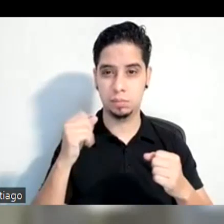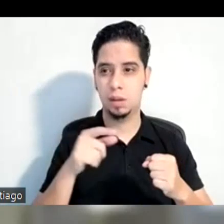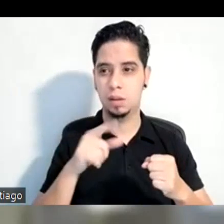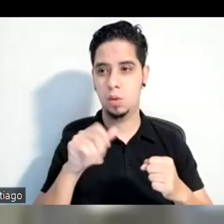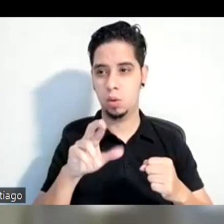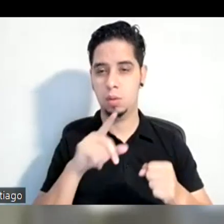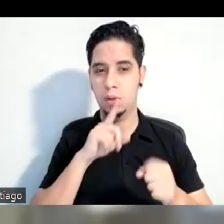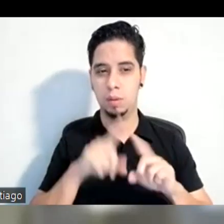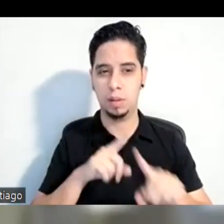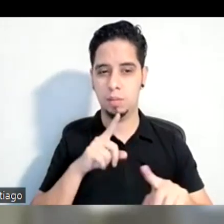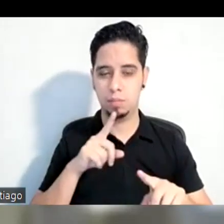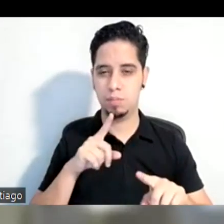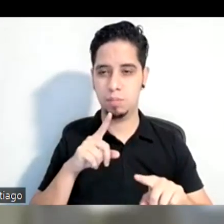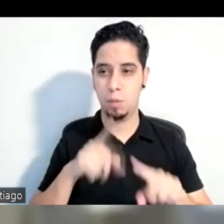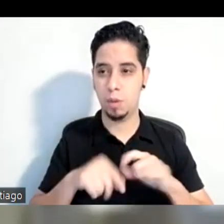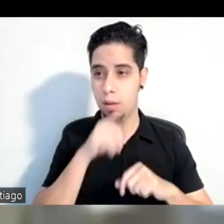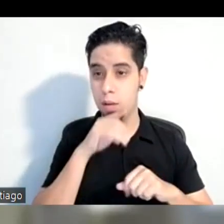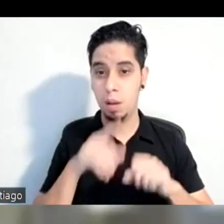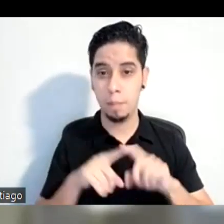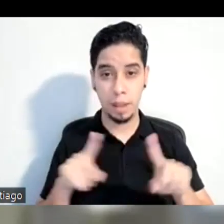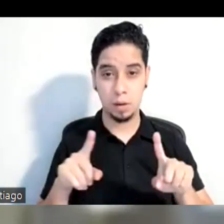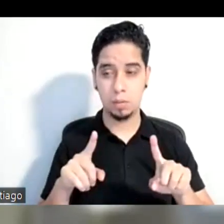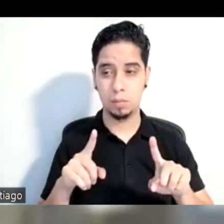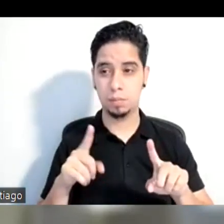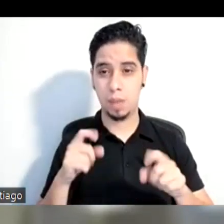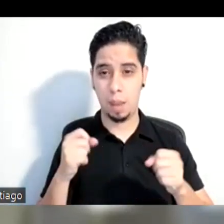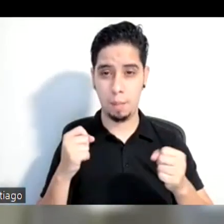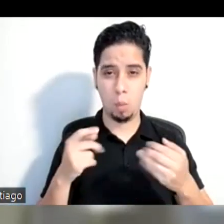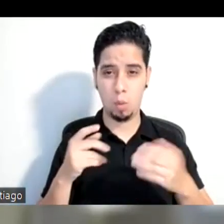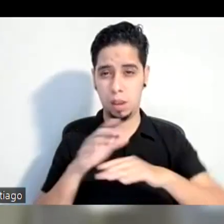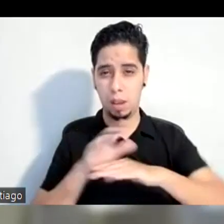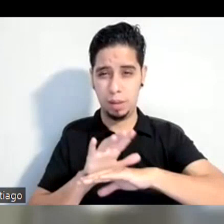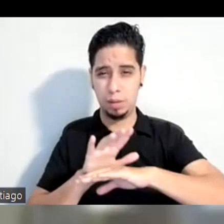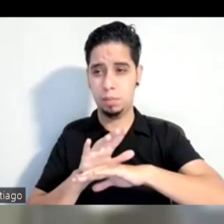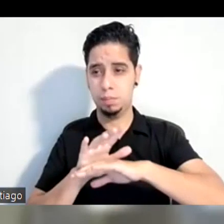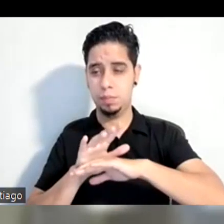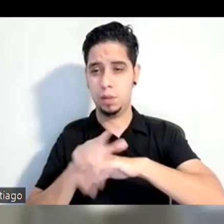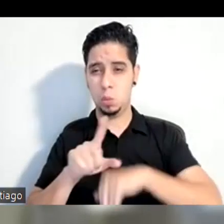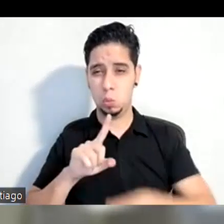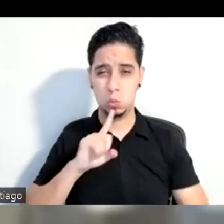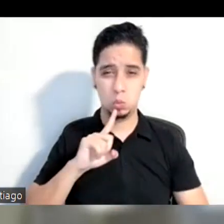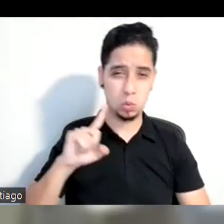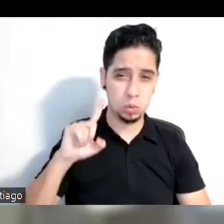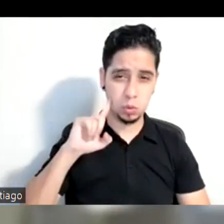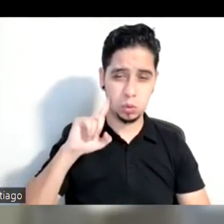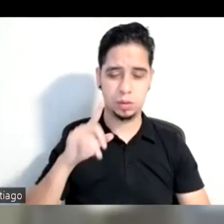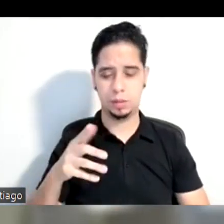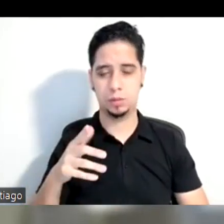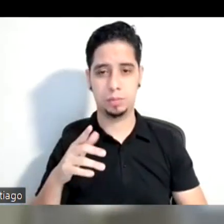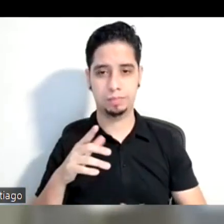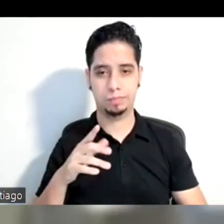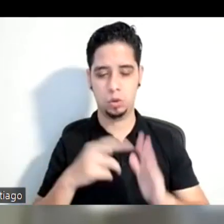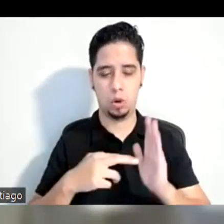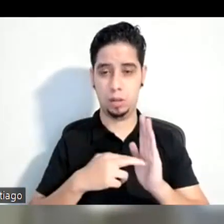podía hablar. Pero siempre, en muchas películas, ¿verdad?, los zorros hacían esos papeles terciarios. En este caso,